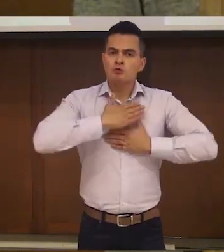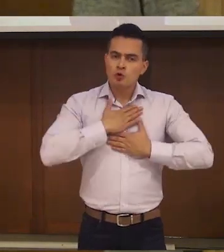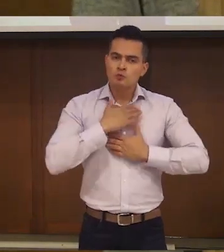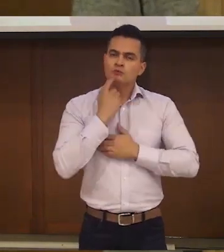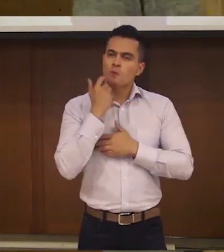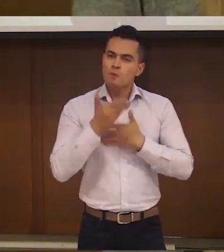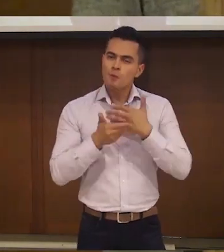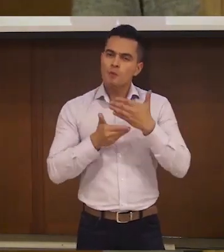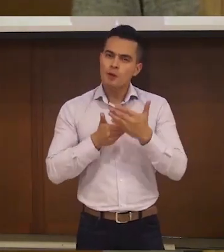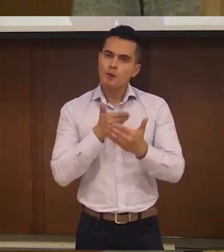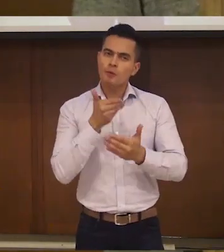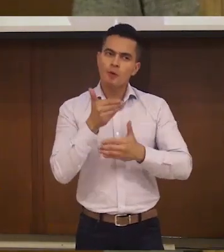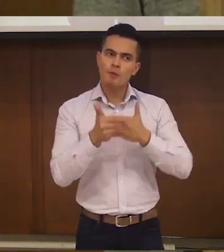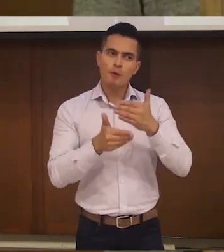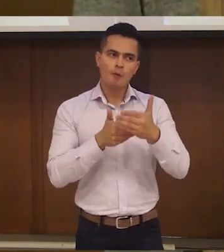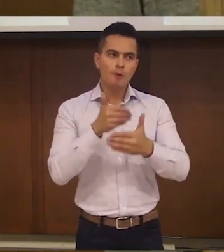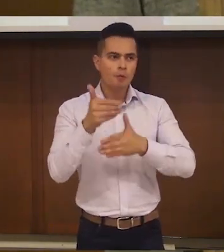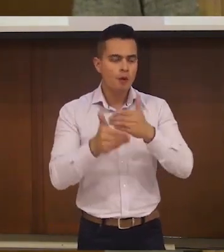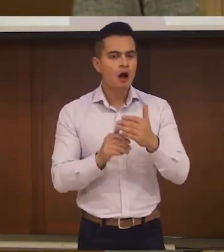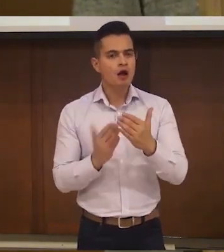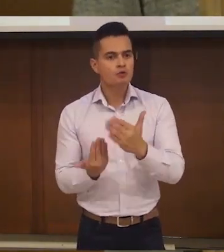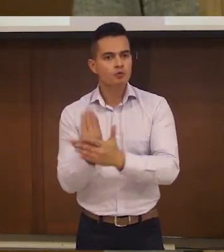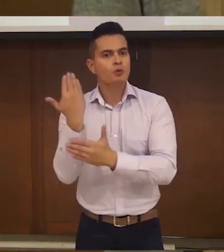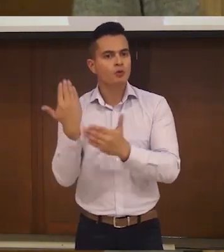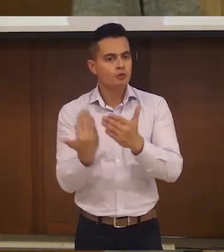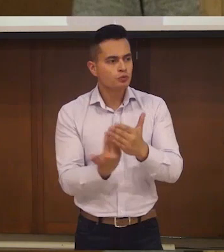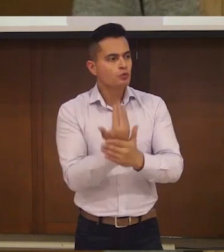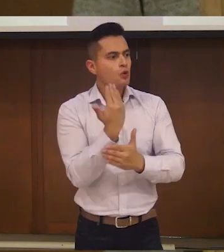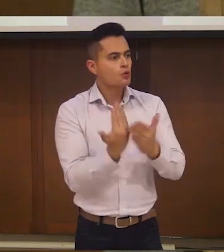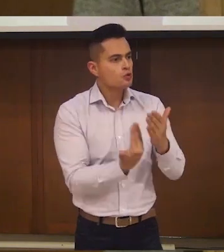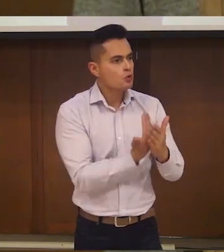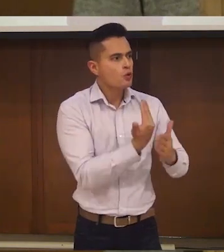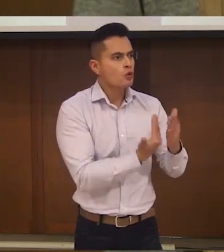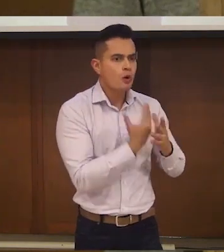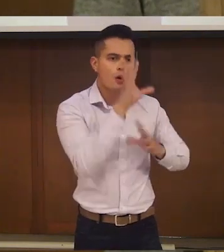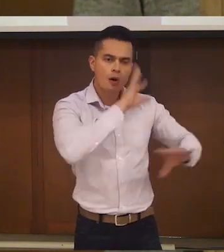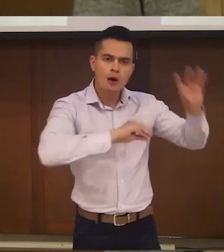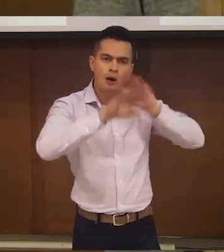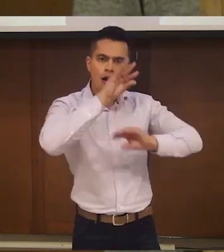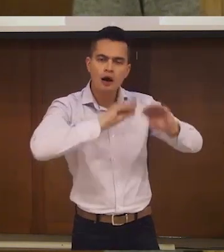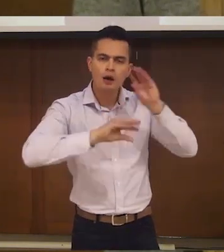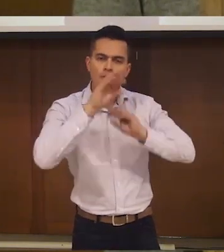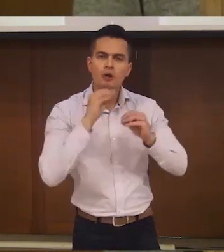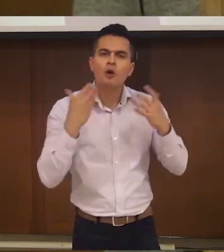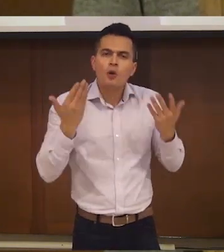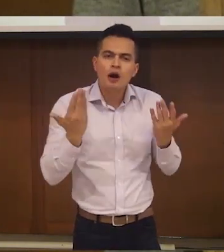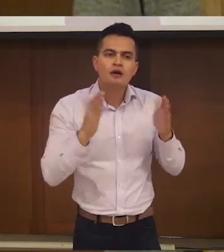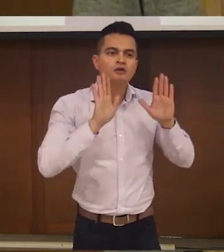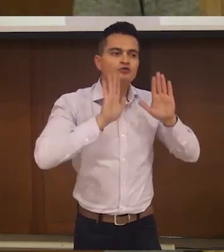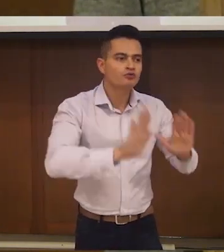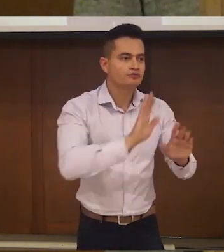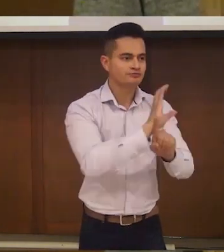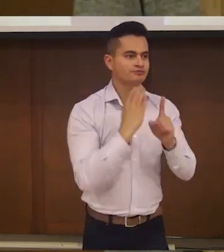iba adentrando más y más y más y descubriendo más cosas del universo